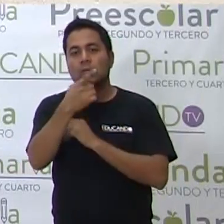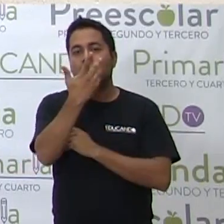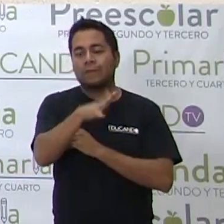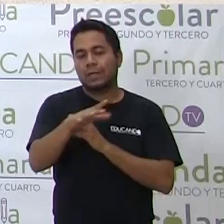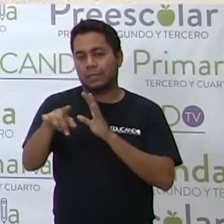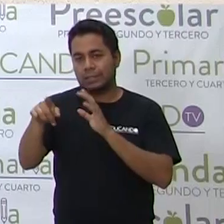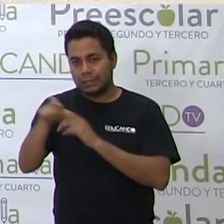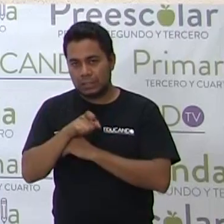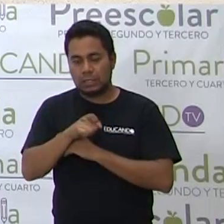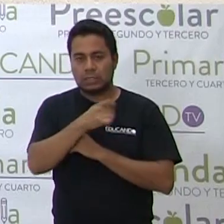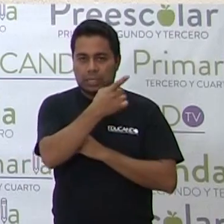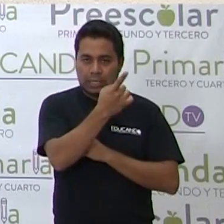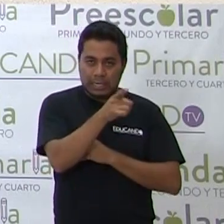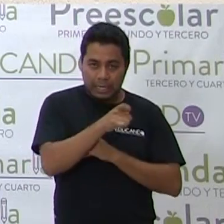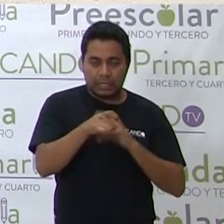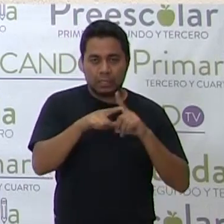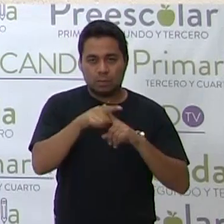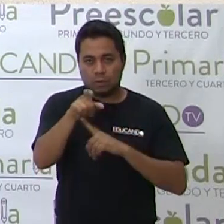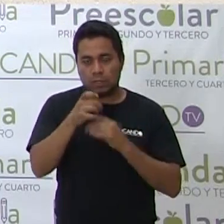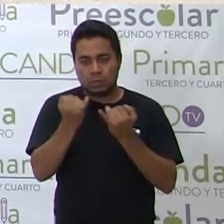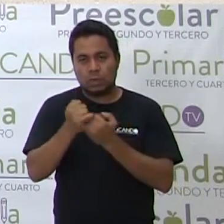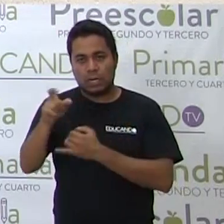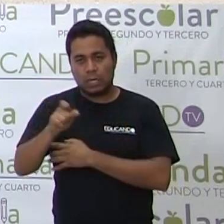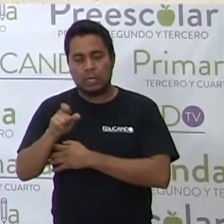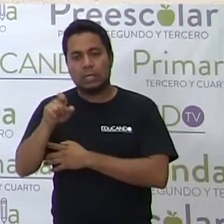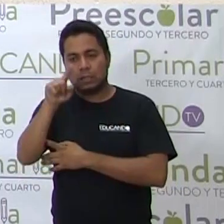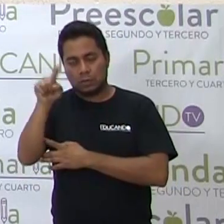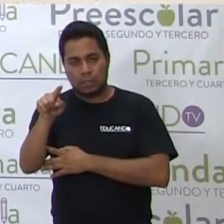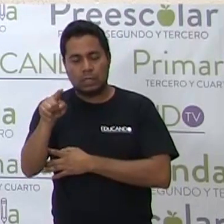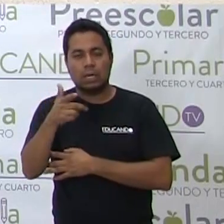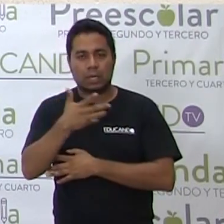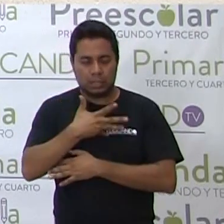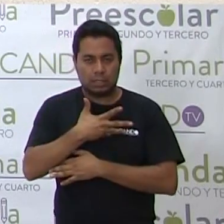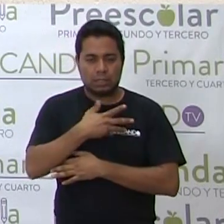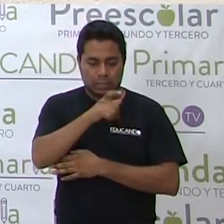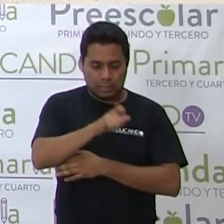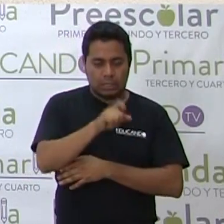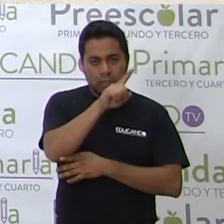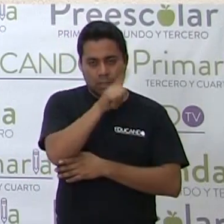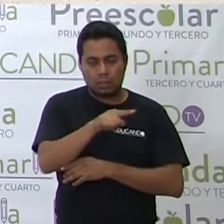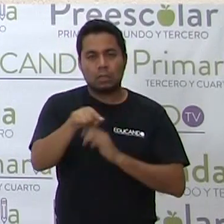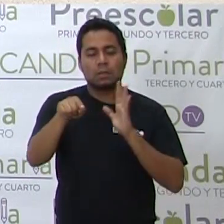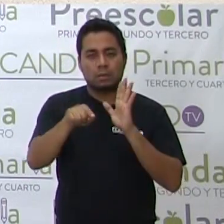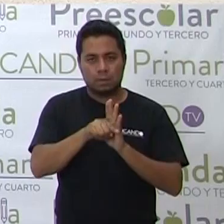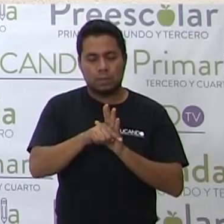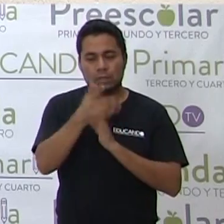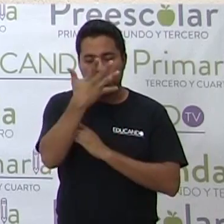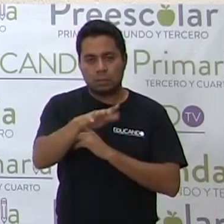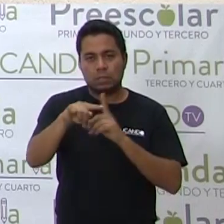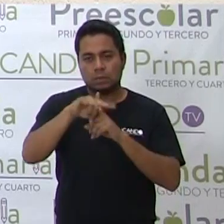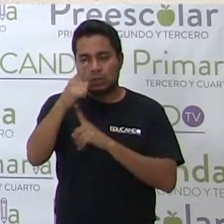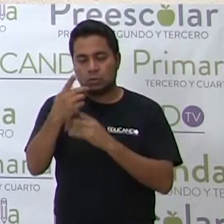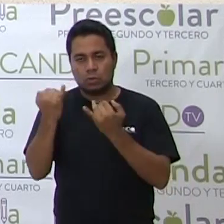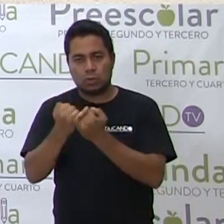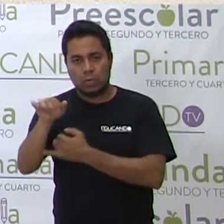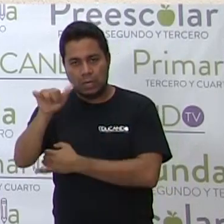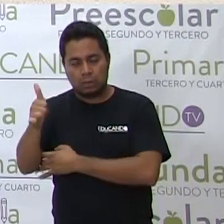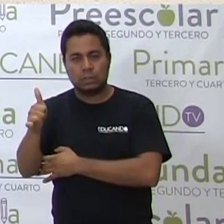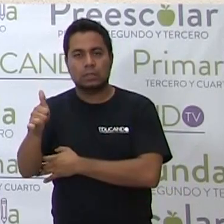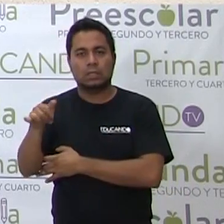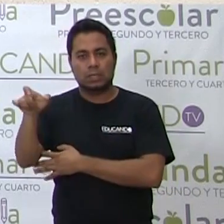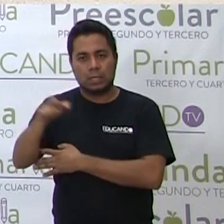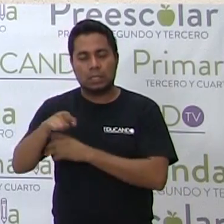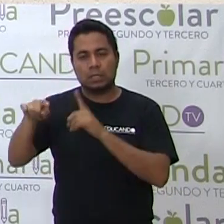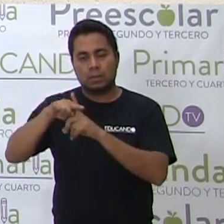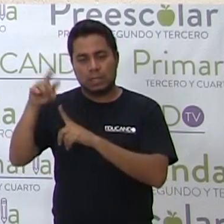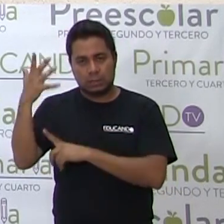ahora x * x x cu Y tenemos x cu - 10 + 1 11x